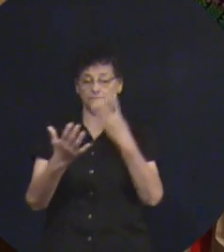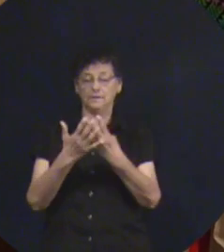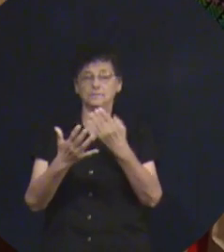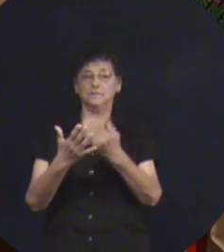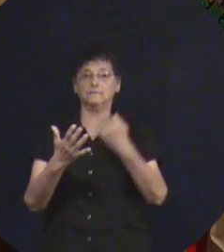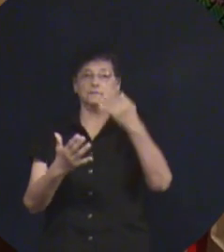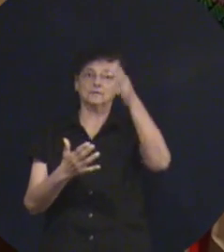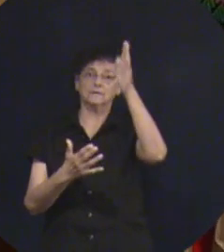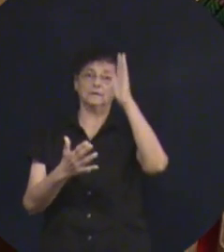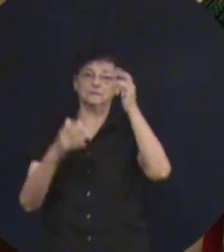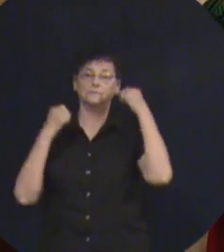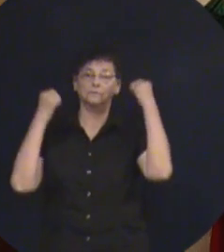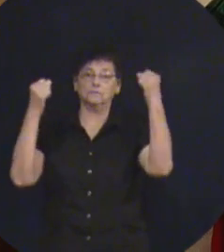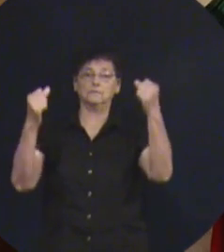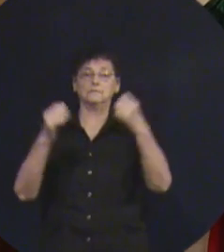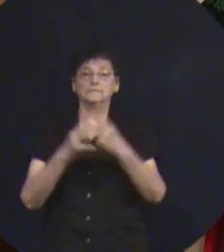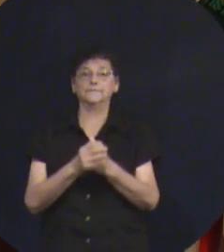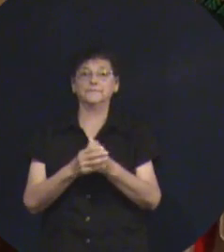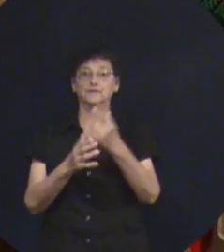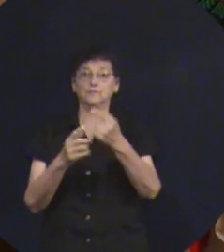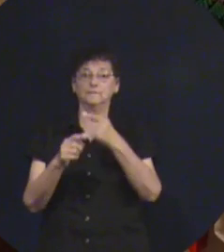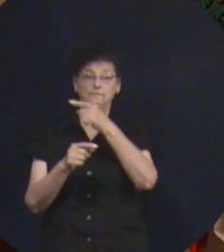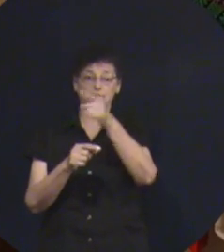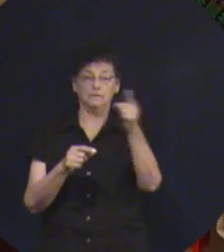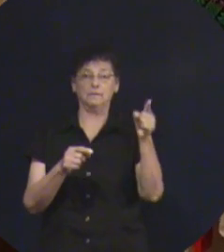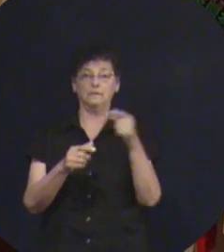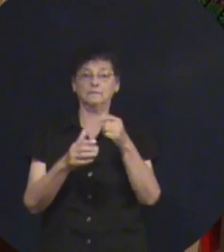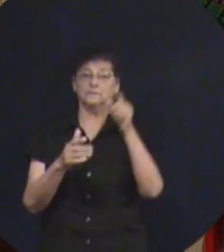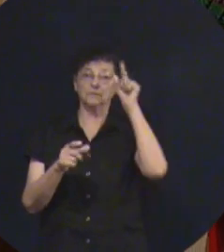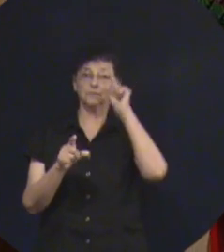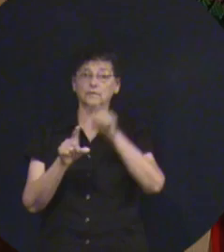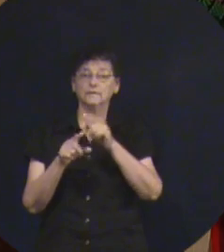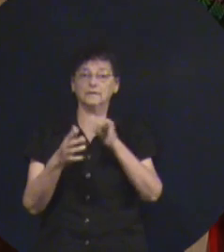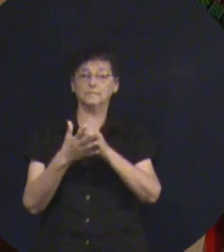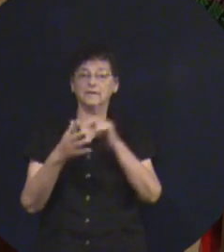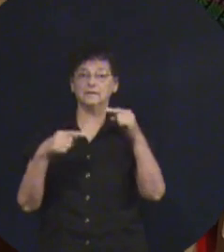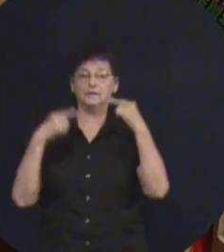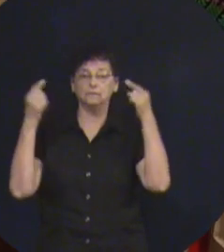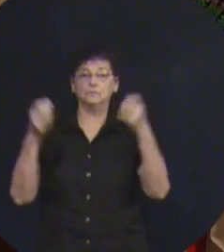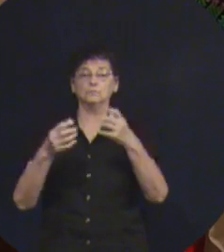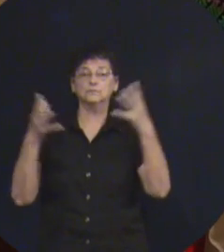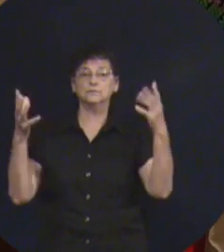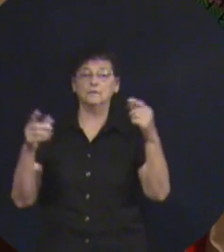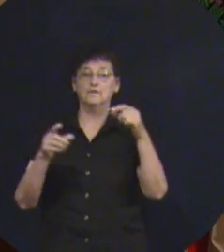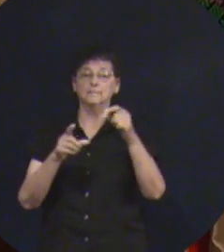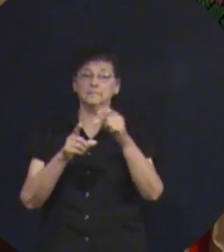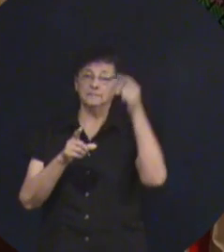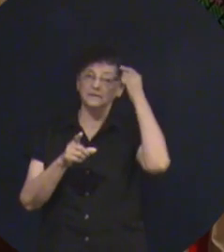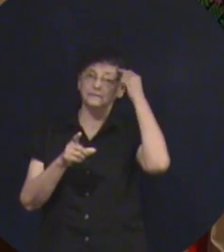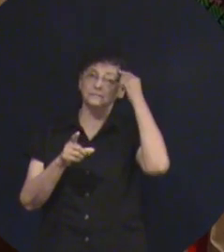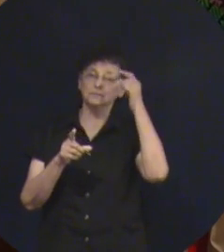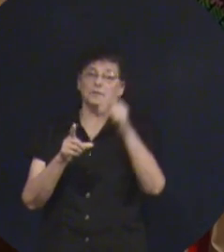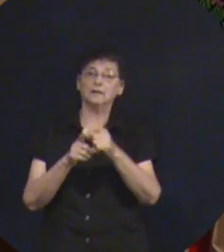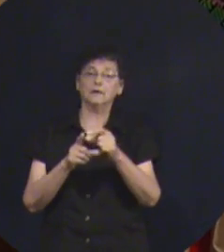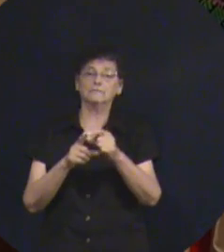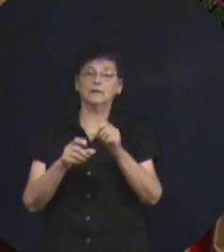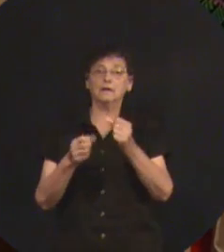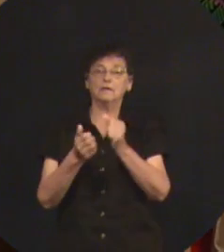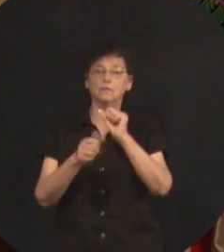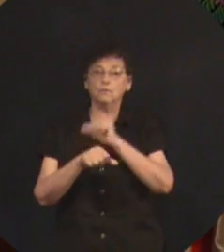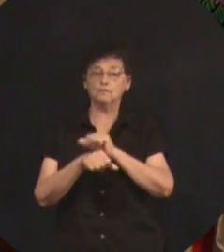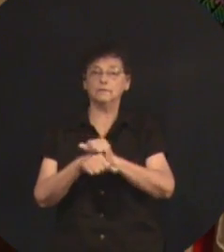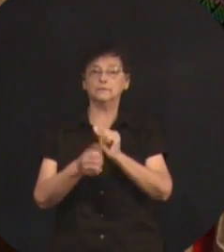ante Dios Todopoderoso y ante ustedes, hermanos, que he pecado mucho de pensamiento,